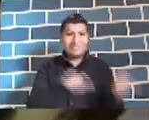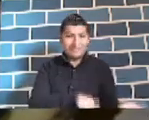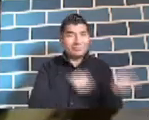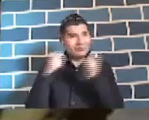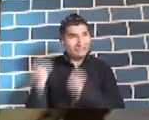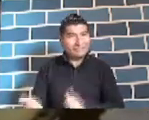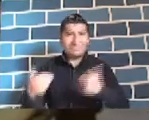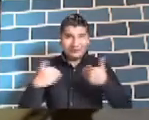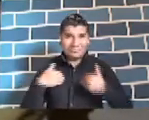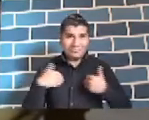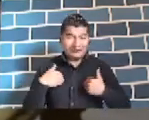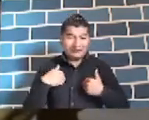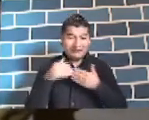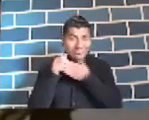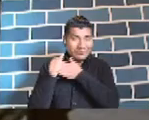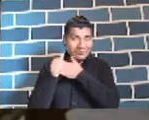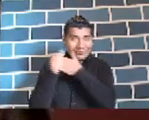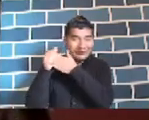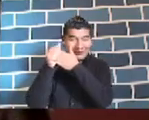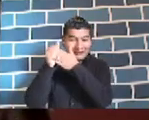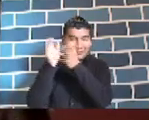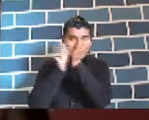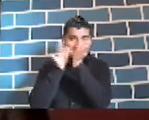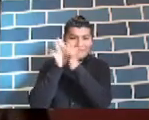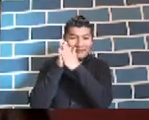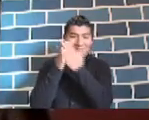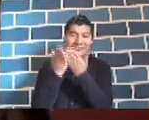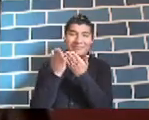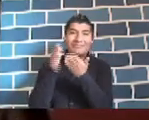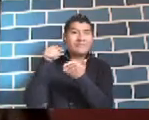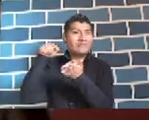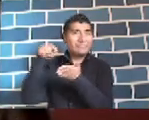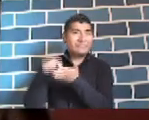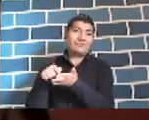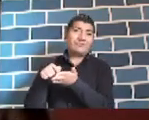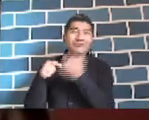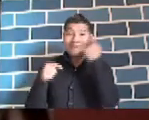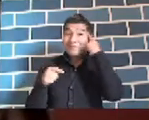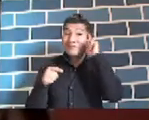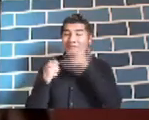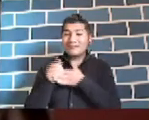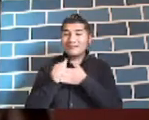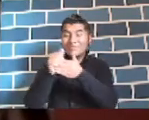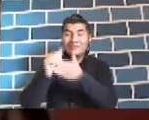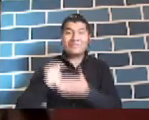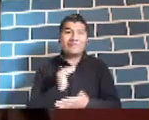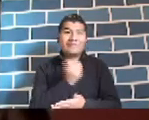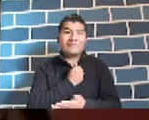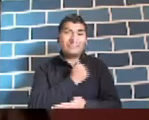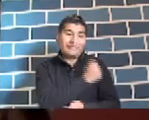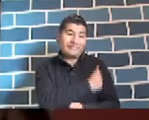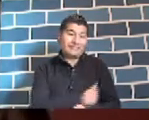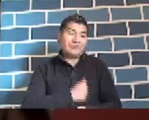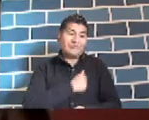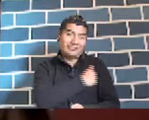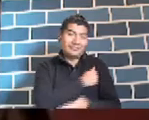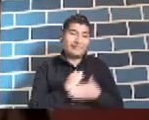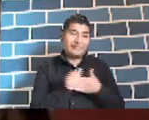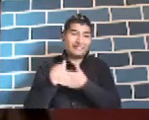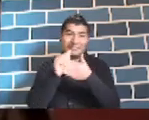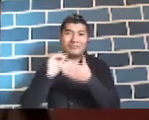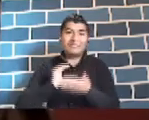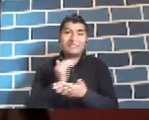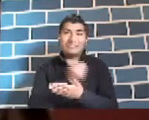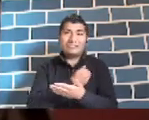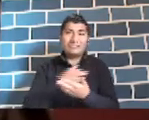siempre como faro como guía a la palabra de dios para que vi en nuestra conducta para que orienten nuestras